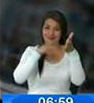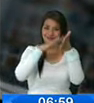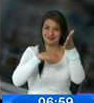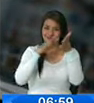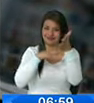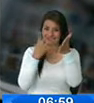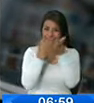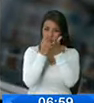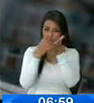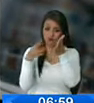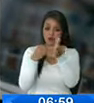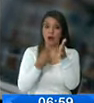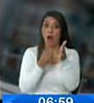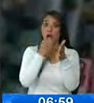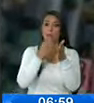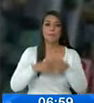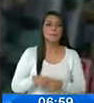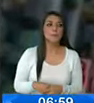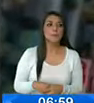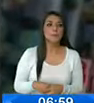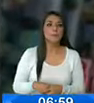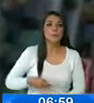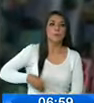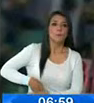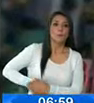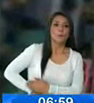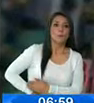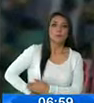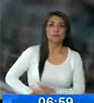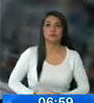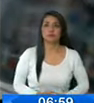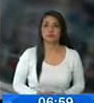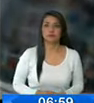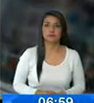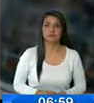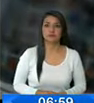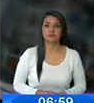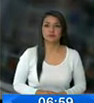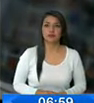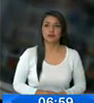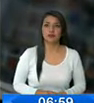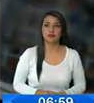las metió a la boca y luego ocultó lo robado en su pantalón.